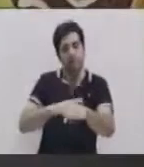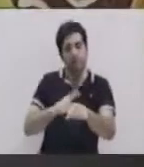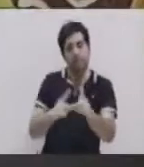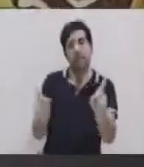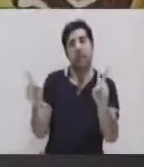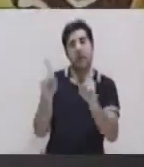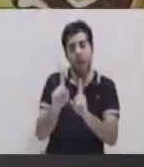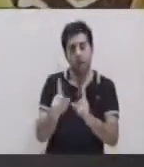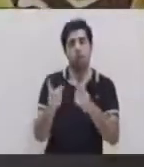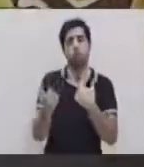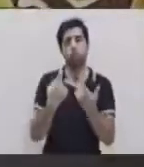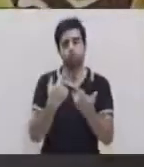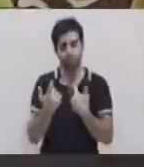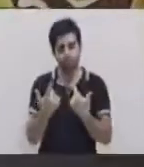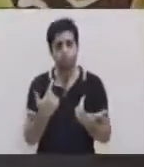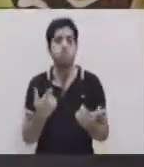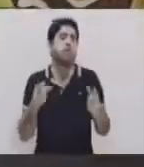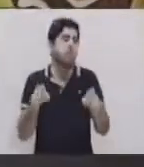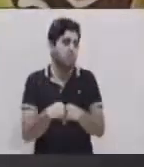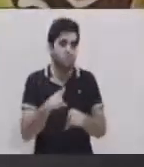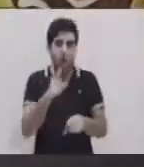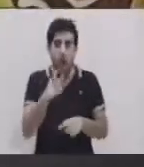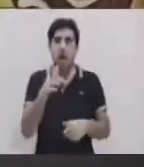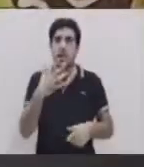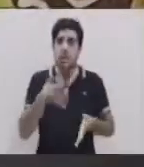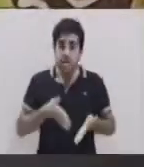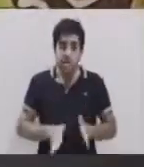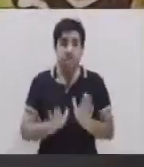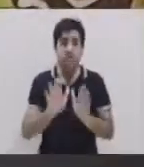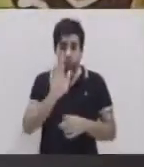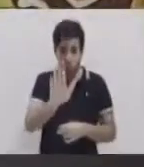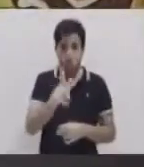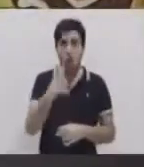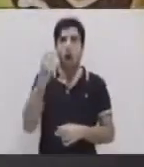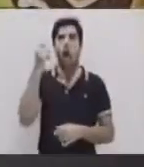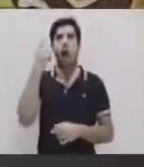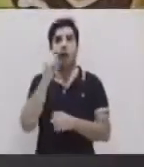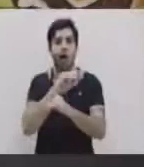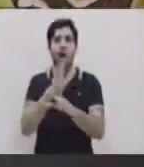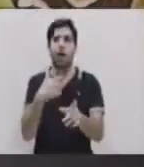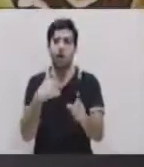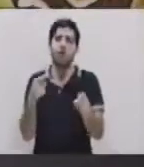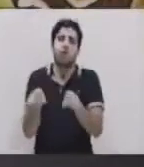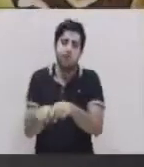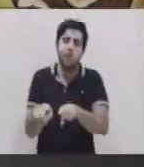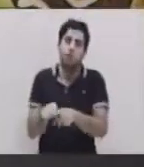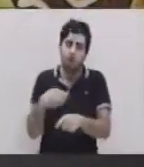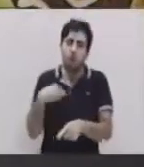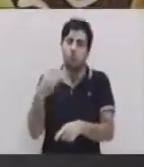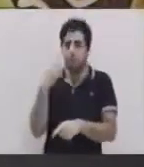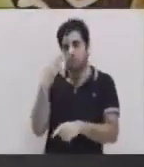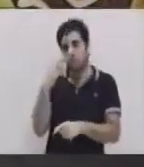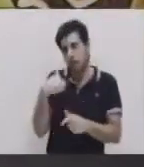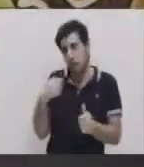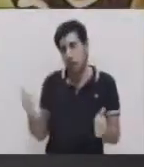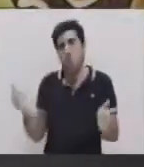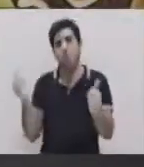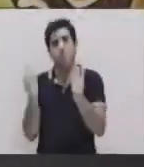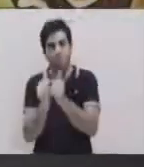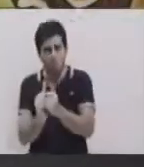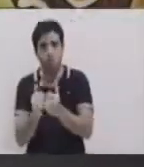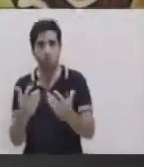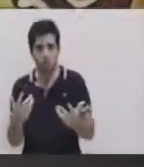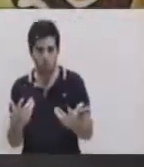regalo, el que tú les regales tu presencia a tus hijos va a hacer que les digas lo importante que ellos son para